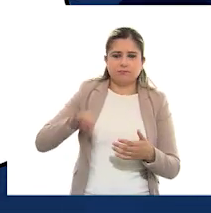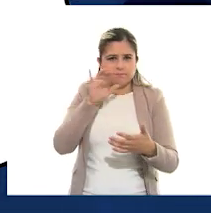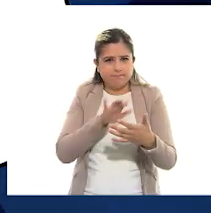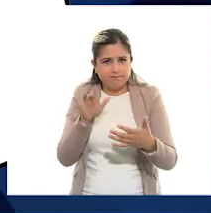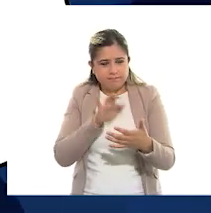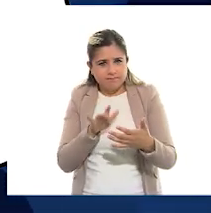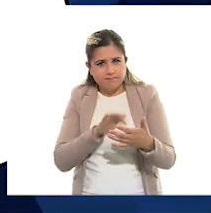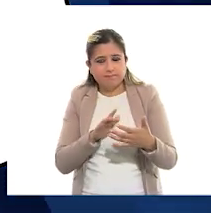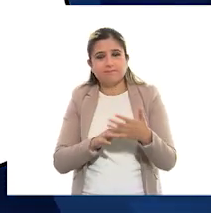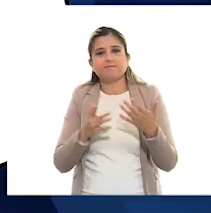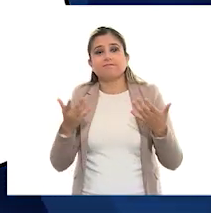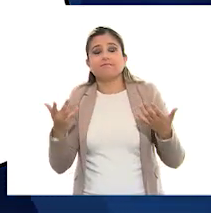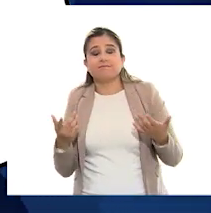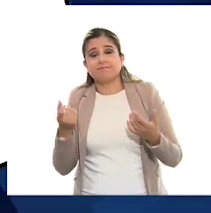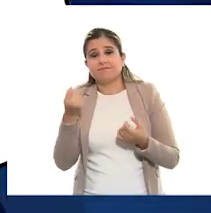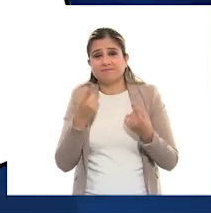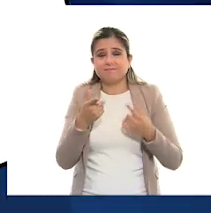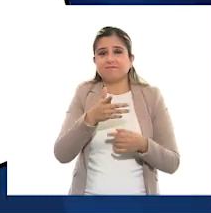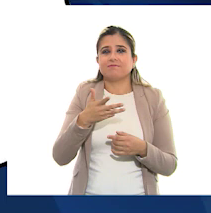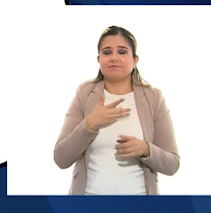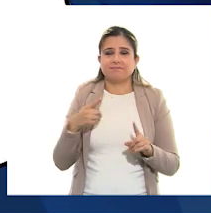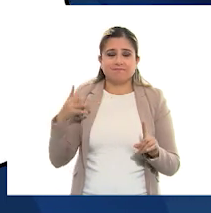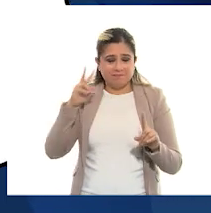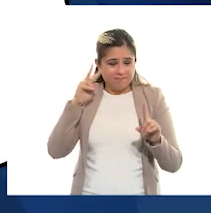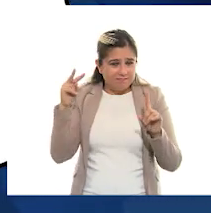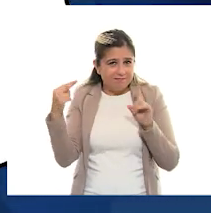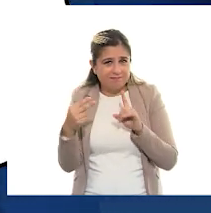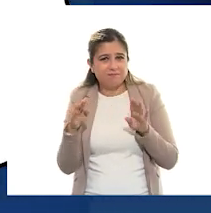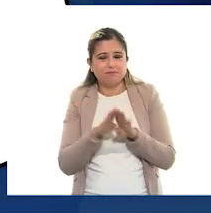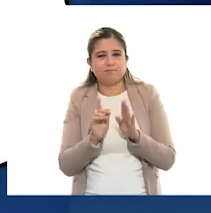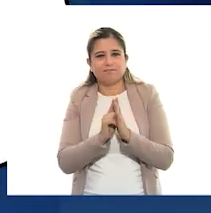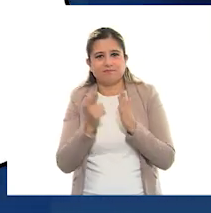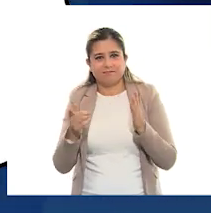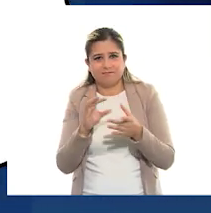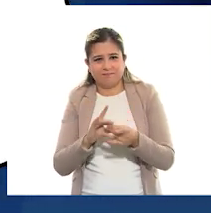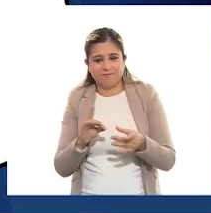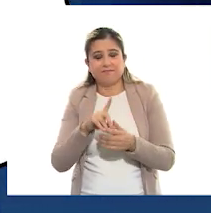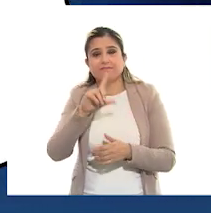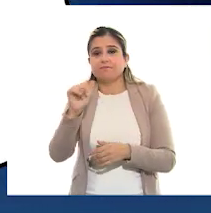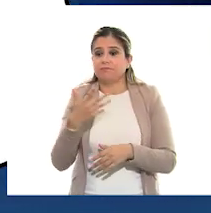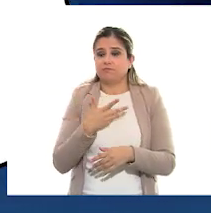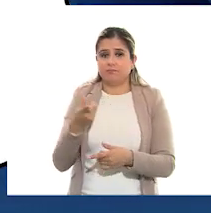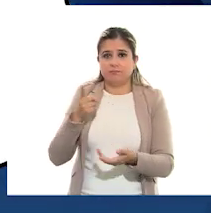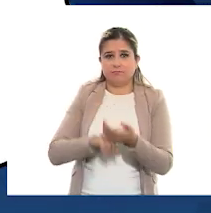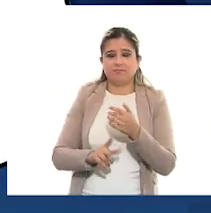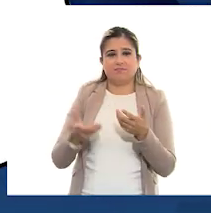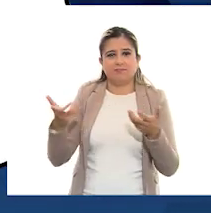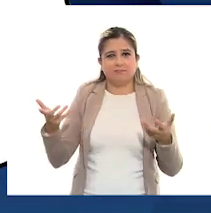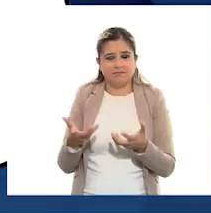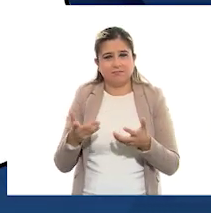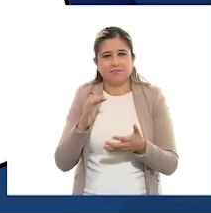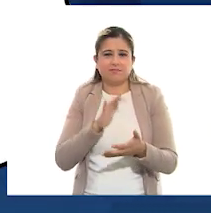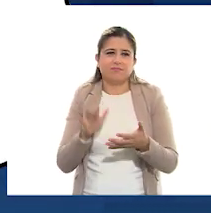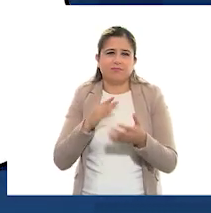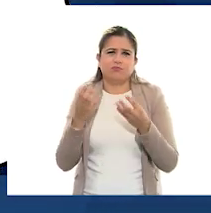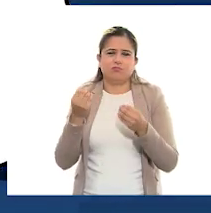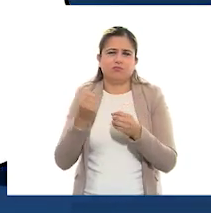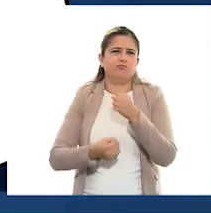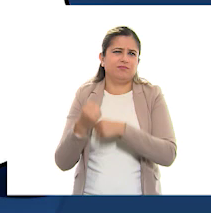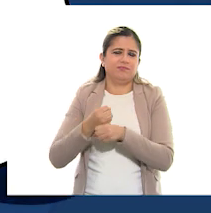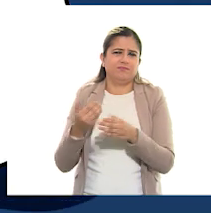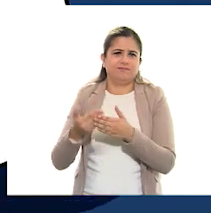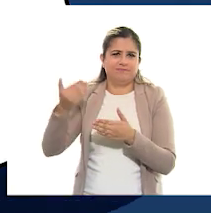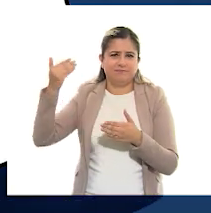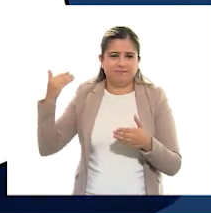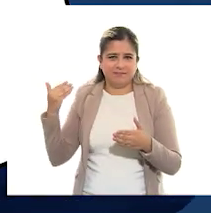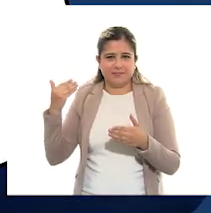que, de algún modo, lo remite al libro que menciona. Luego viene un hecho, que es que leyó hace varios años.